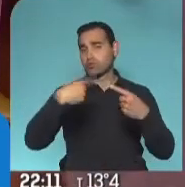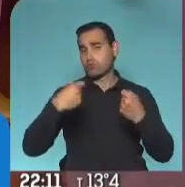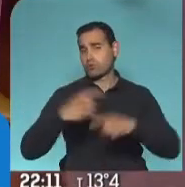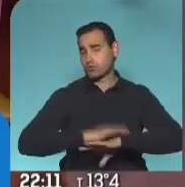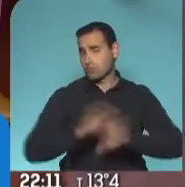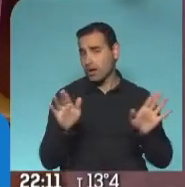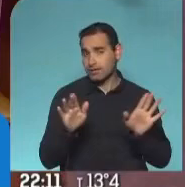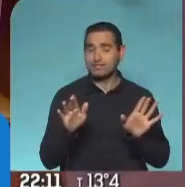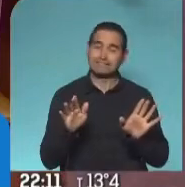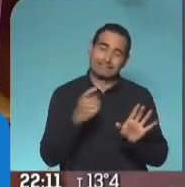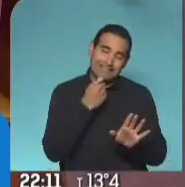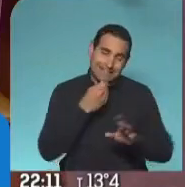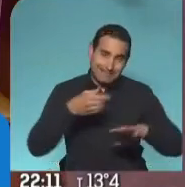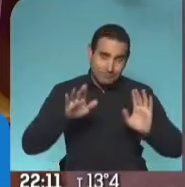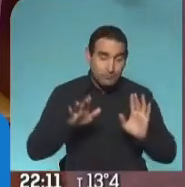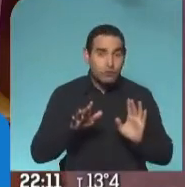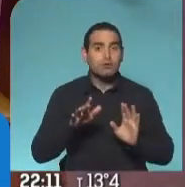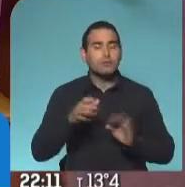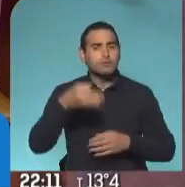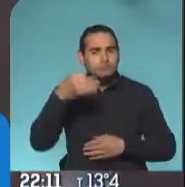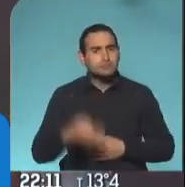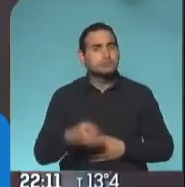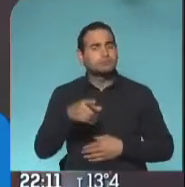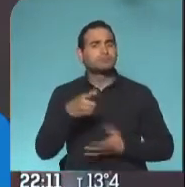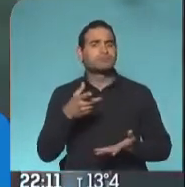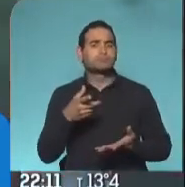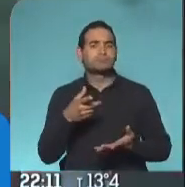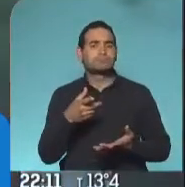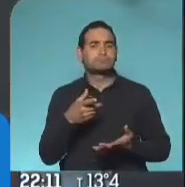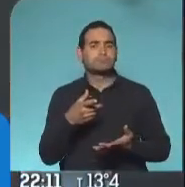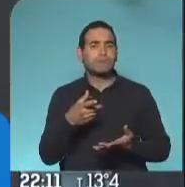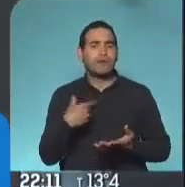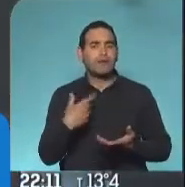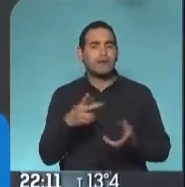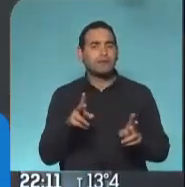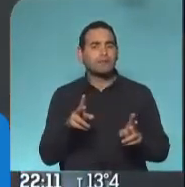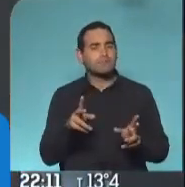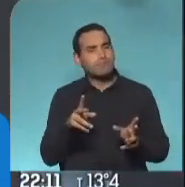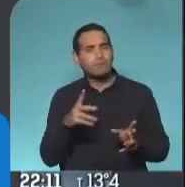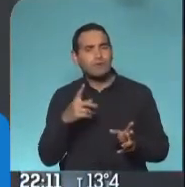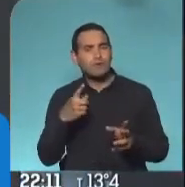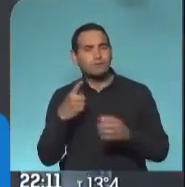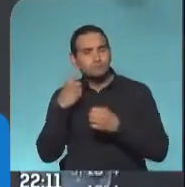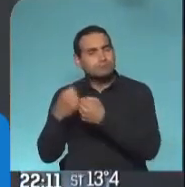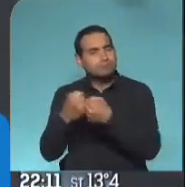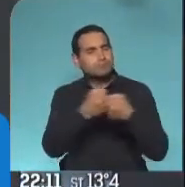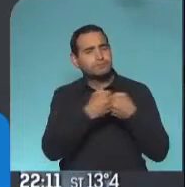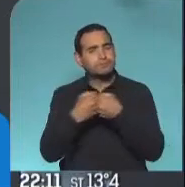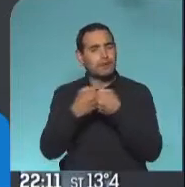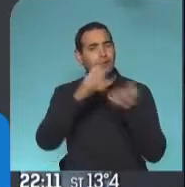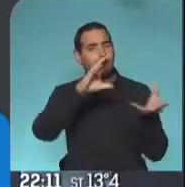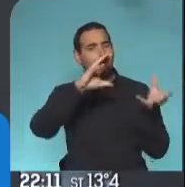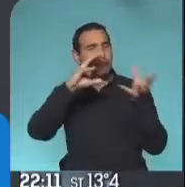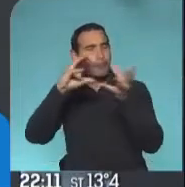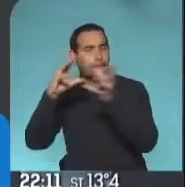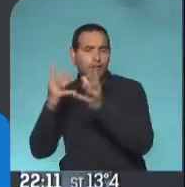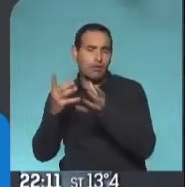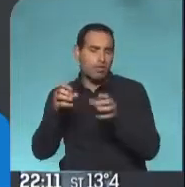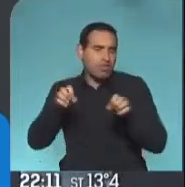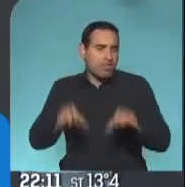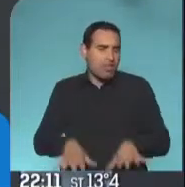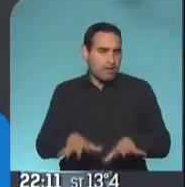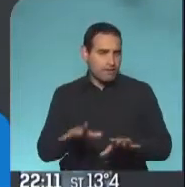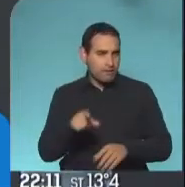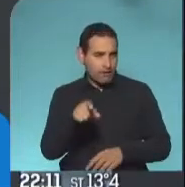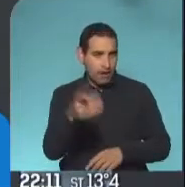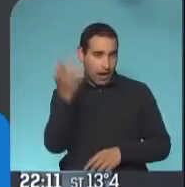Entonces, ahí el consenso, el tenue consenso ambiental, vamos a decirlo en estos términos, el tenue consenso ambiental que se había